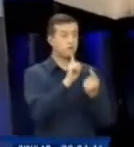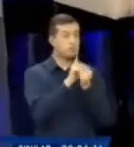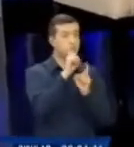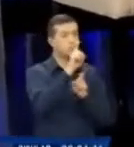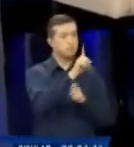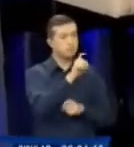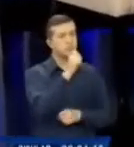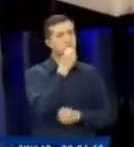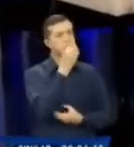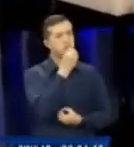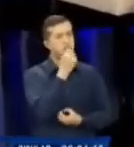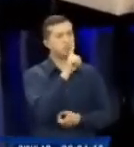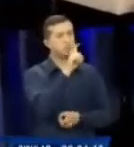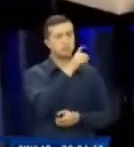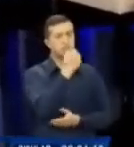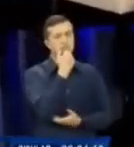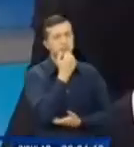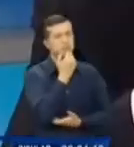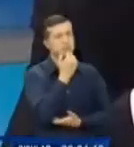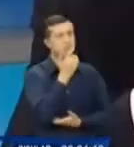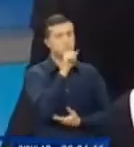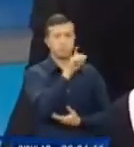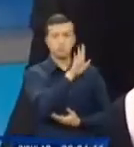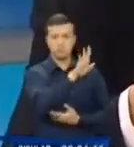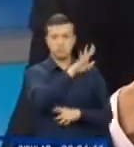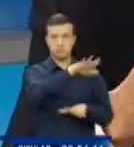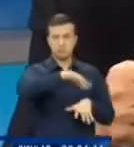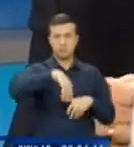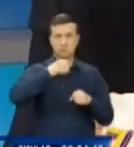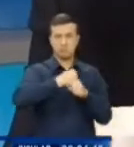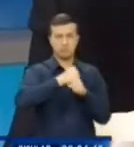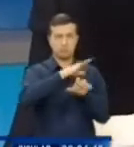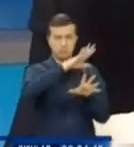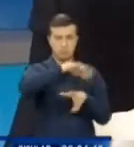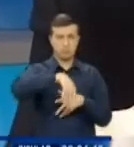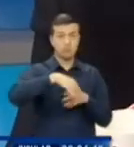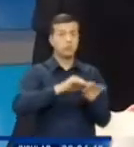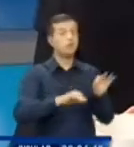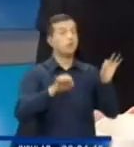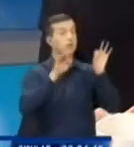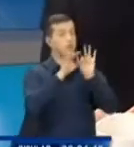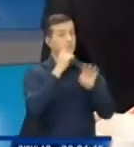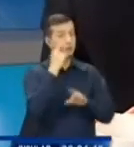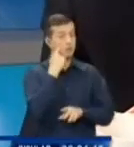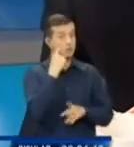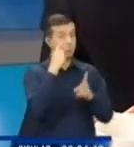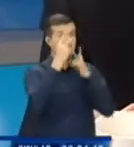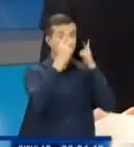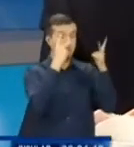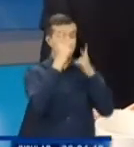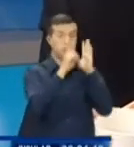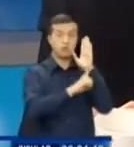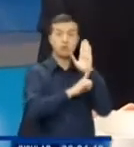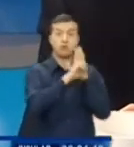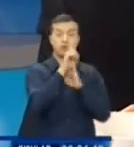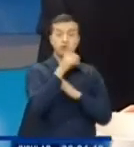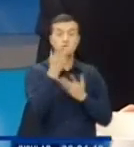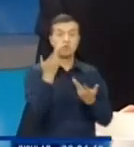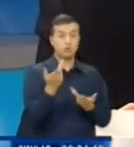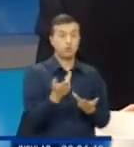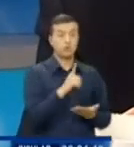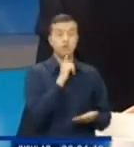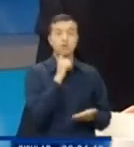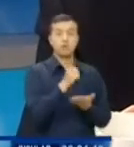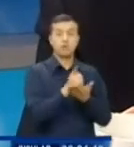actor directo al agricultor etcétera etcétera es importante que ustedes hayan conocido cuál es la visión de desarrollo agrícola y más